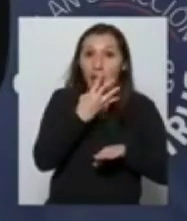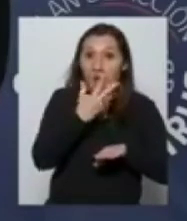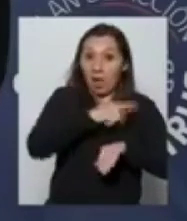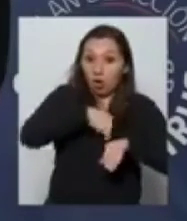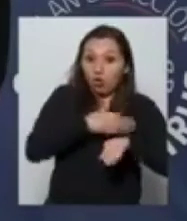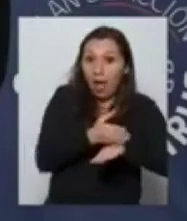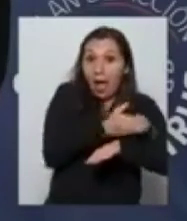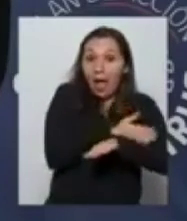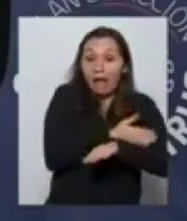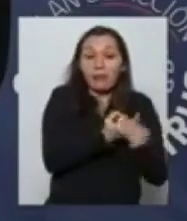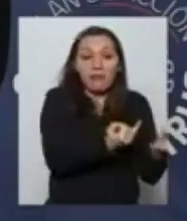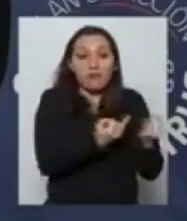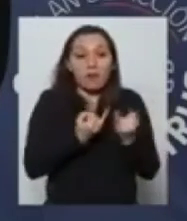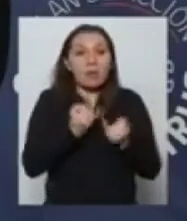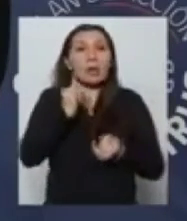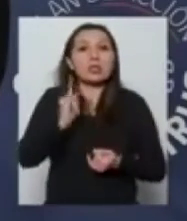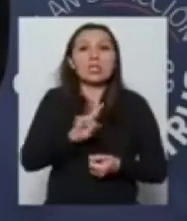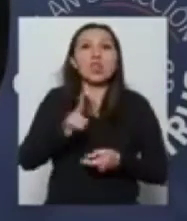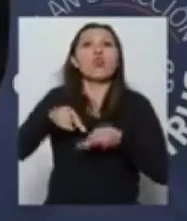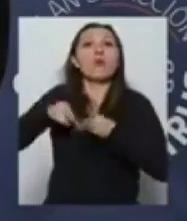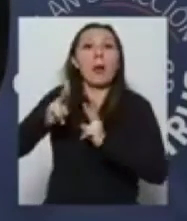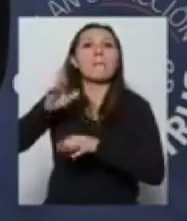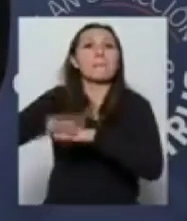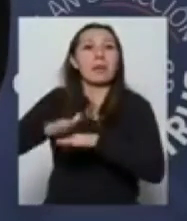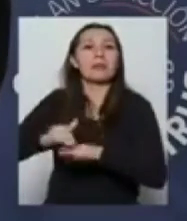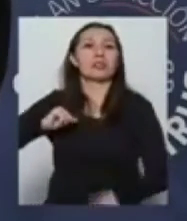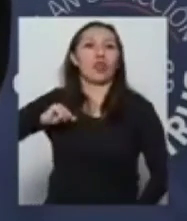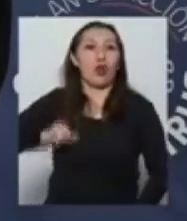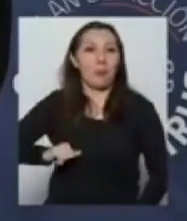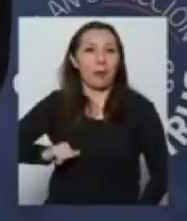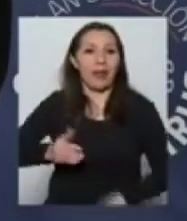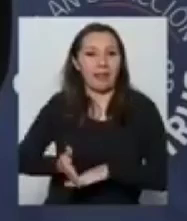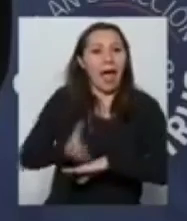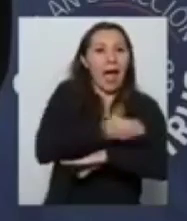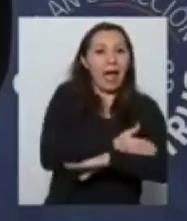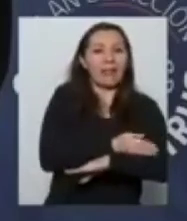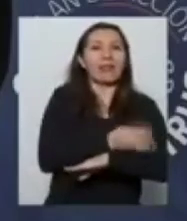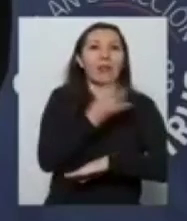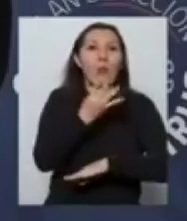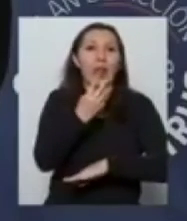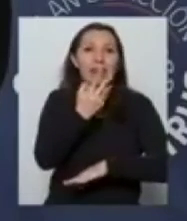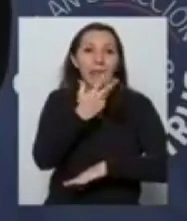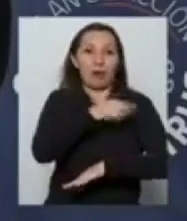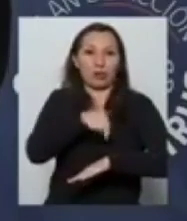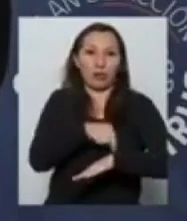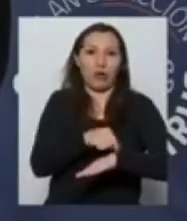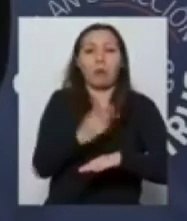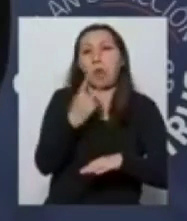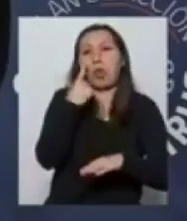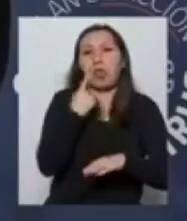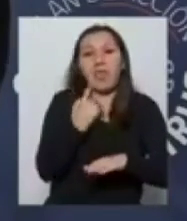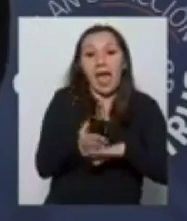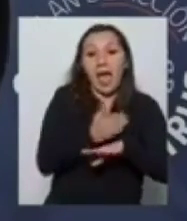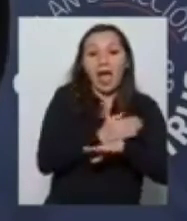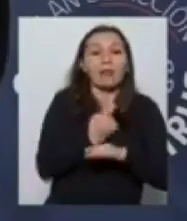para que alcance a estar informado de la cirugía por precisamente la posibilidad de que una persona que va a una